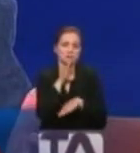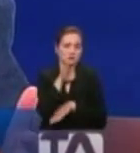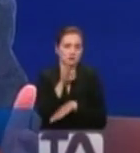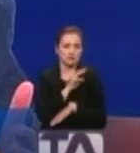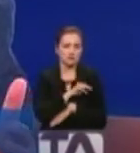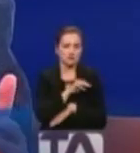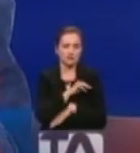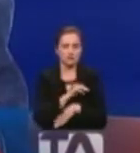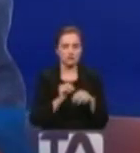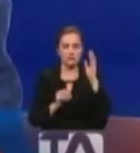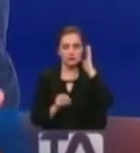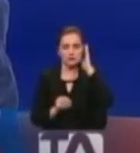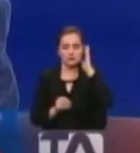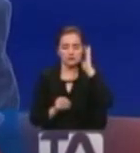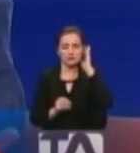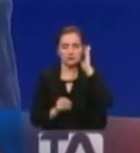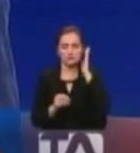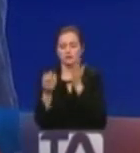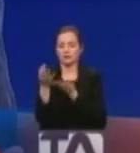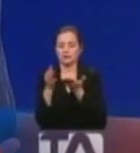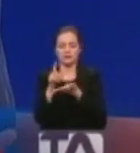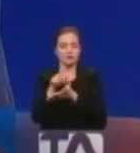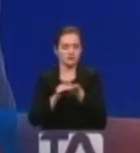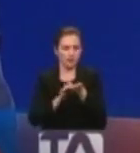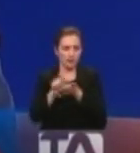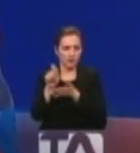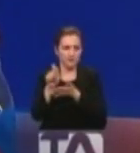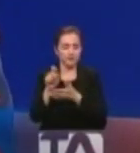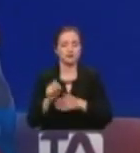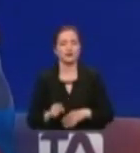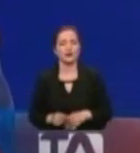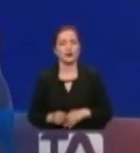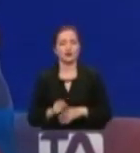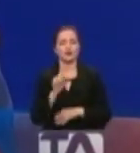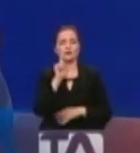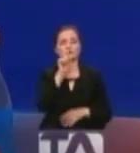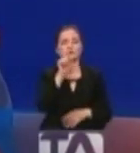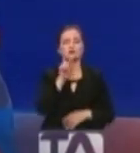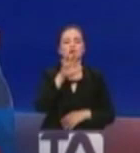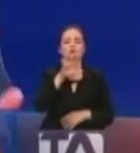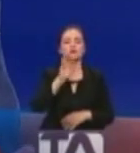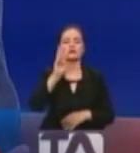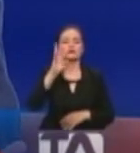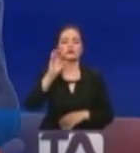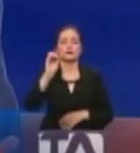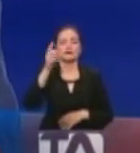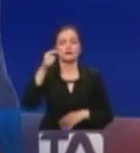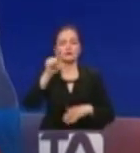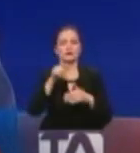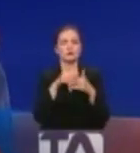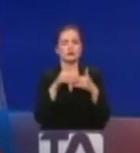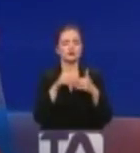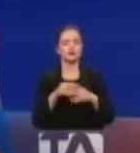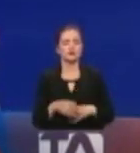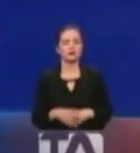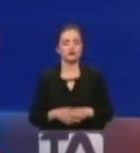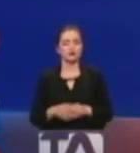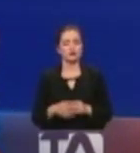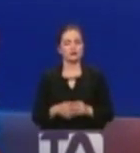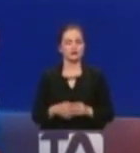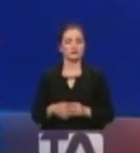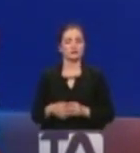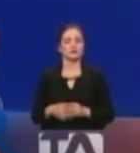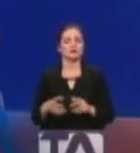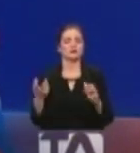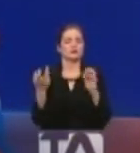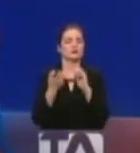ha tenido el municipio de Quito. Pero el presupuesto fue aprobado por los 1.560 millones de dólares, donde está esto. Uh-huh. Y además hay un